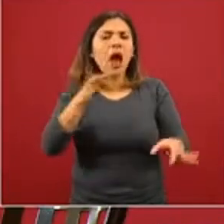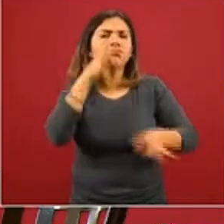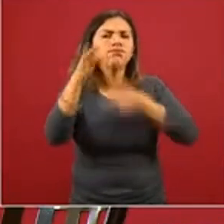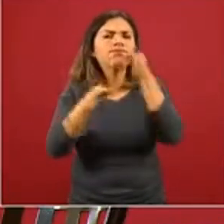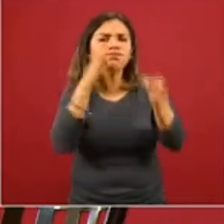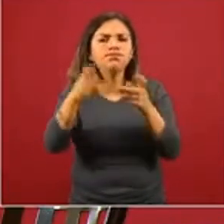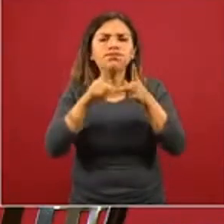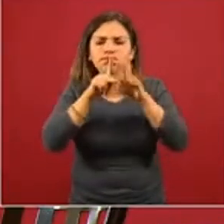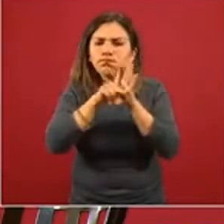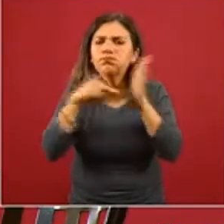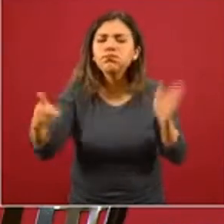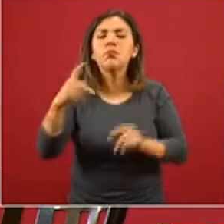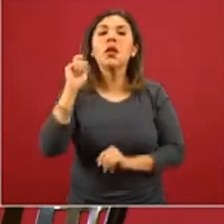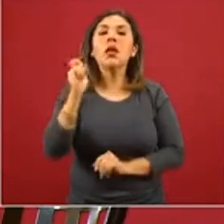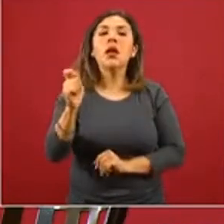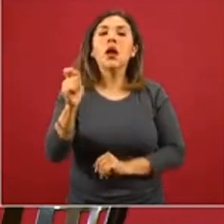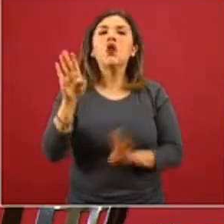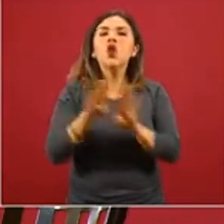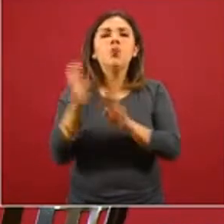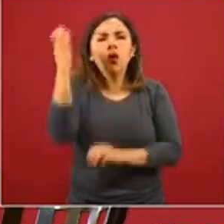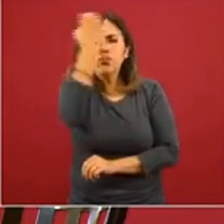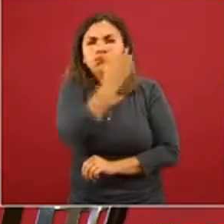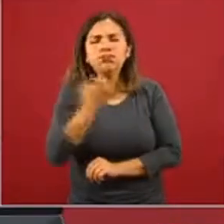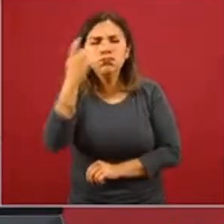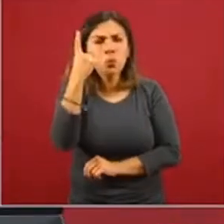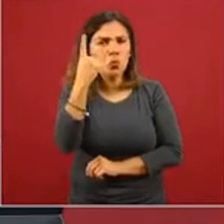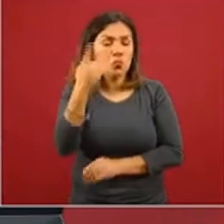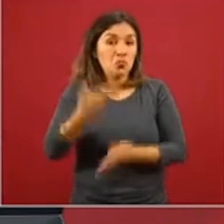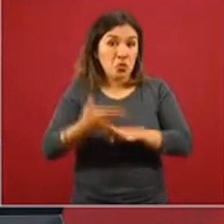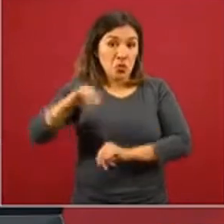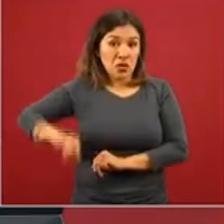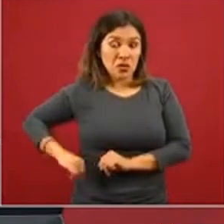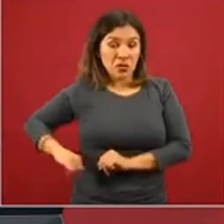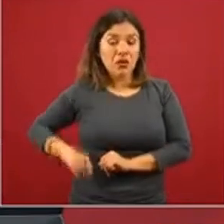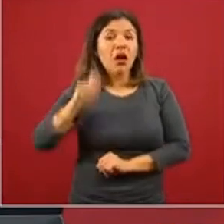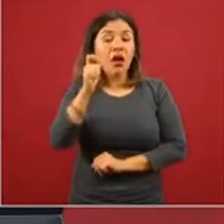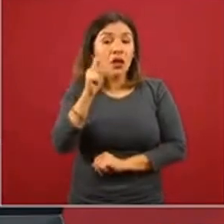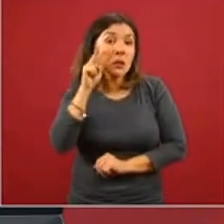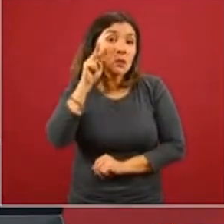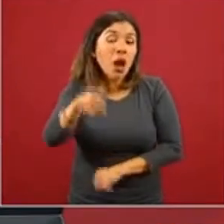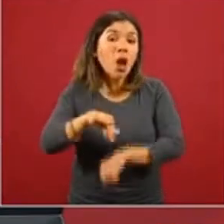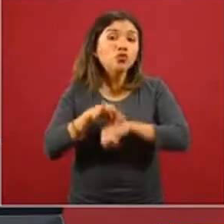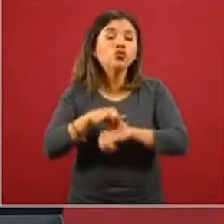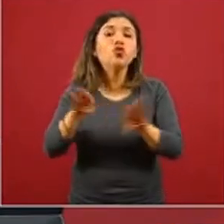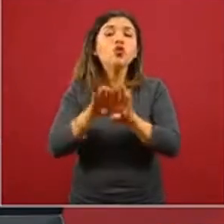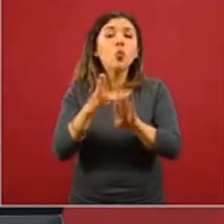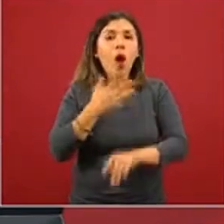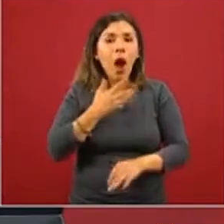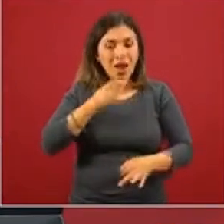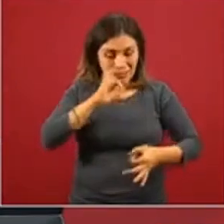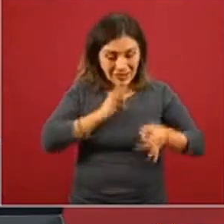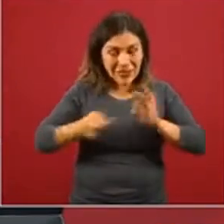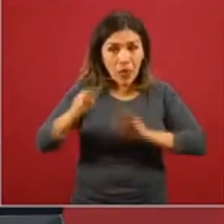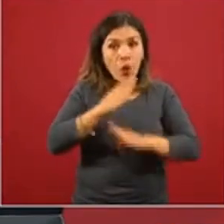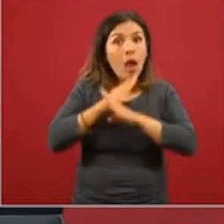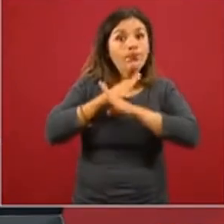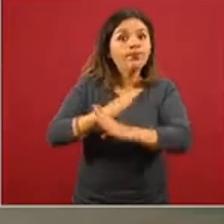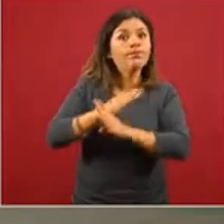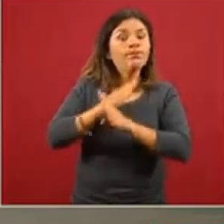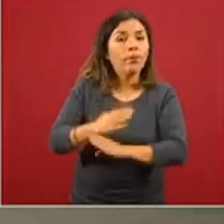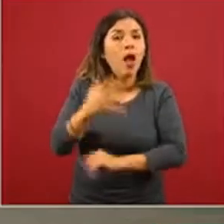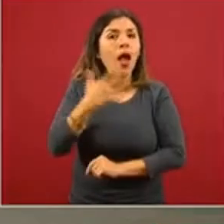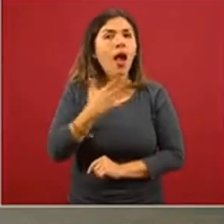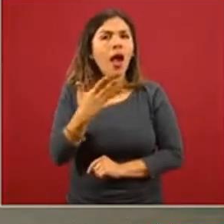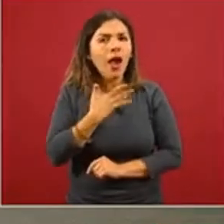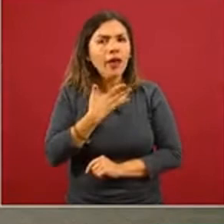publicó un análisis científico muy interesante en donde destaca la inmunidad que está mediada por